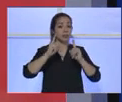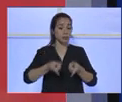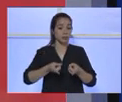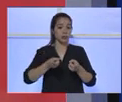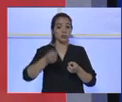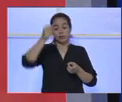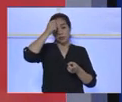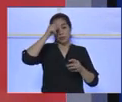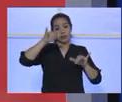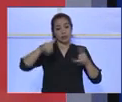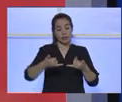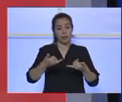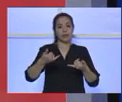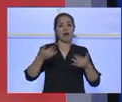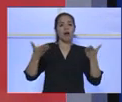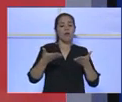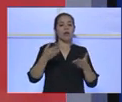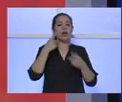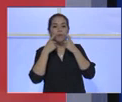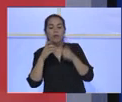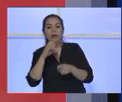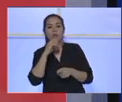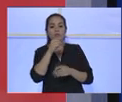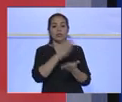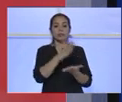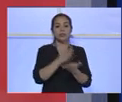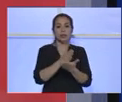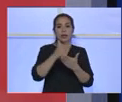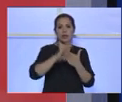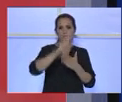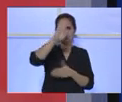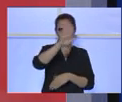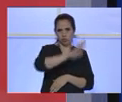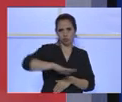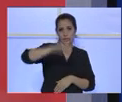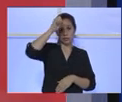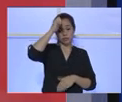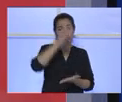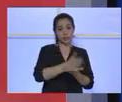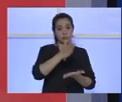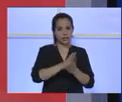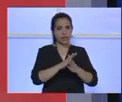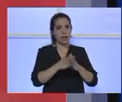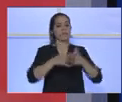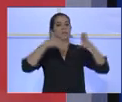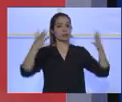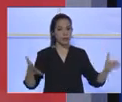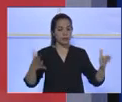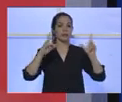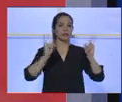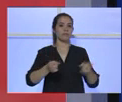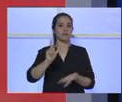la obra de la ampliación de la terminal norte. Esto implica ampliar la terminal, unos nuevos carruseles para maletas